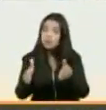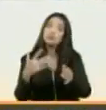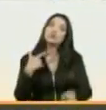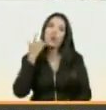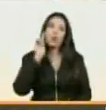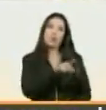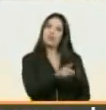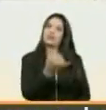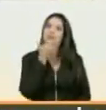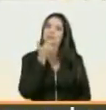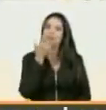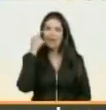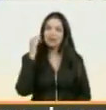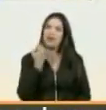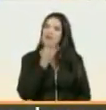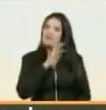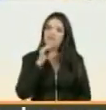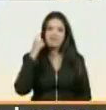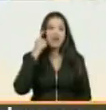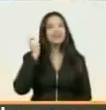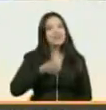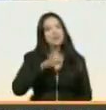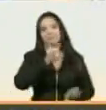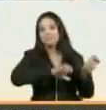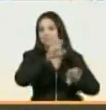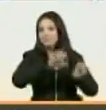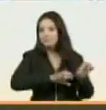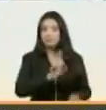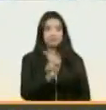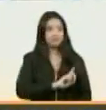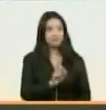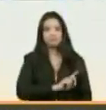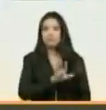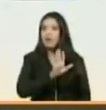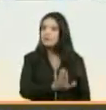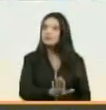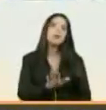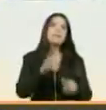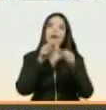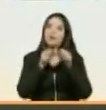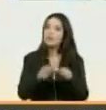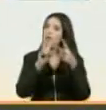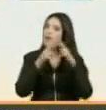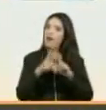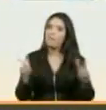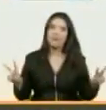están muy normales tampoco. Deben hacerse una revisión. Esa no es la vía para la preservación de la paz.